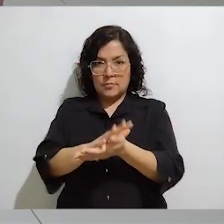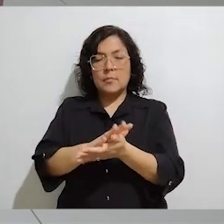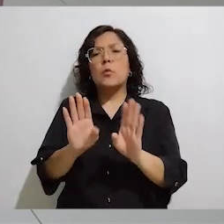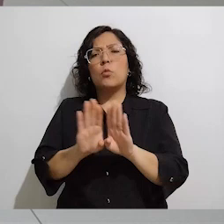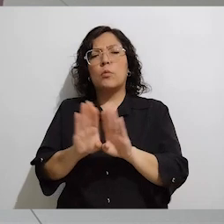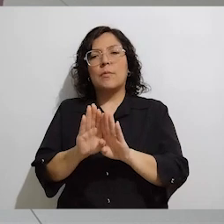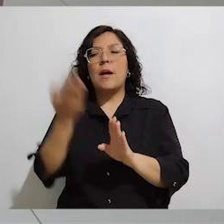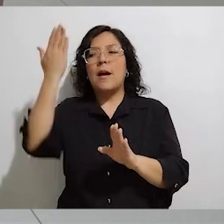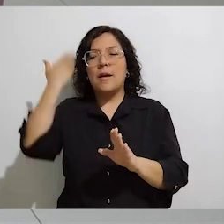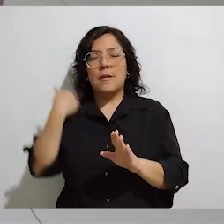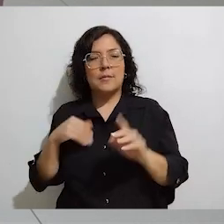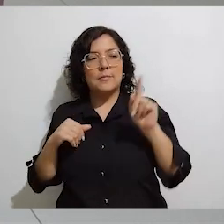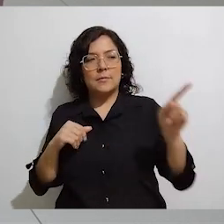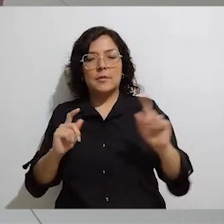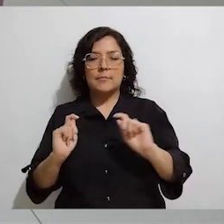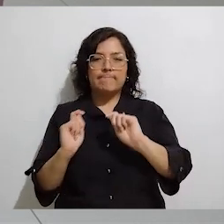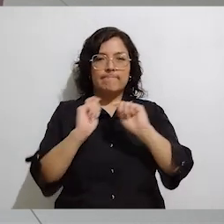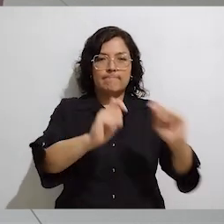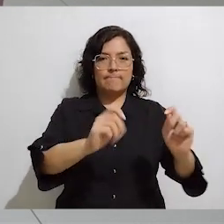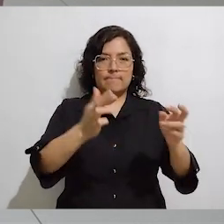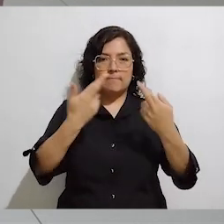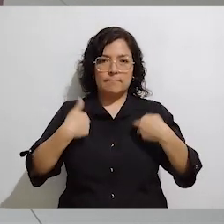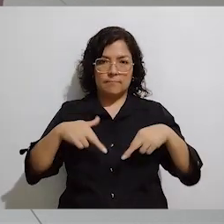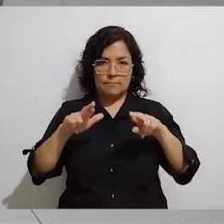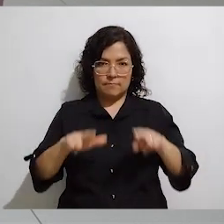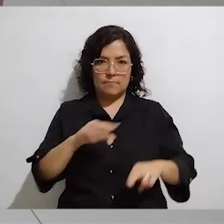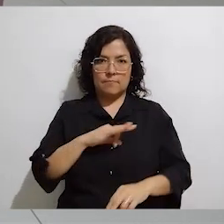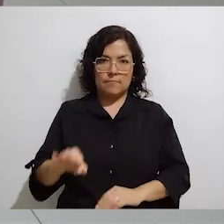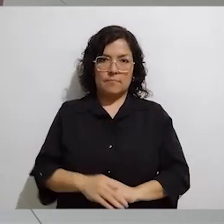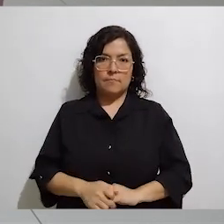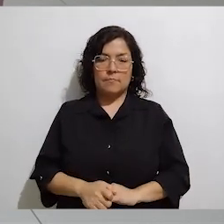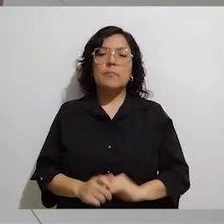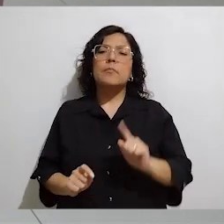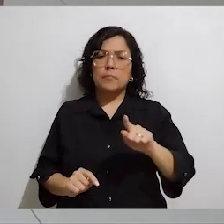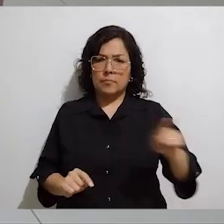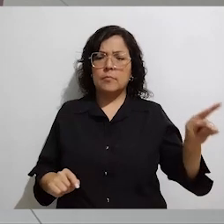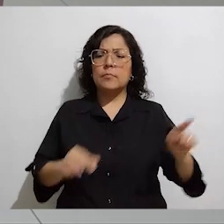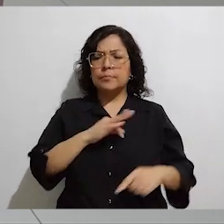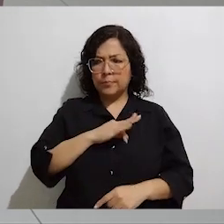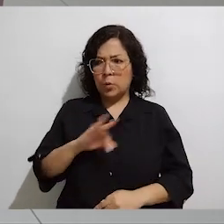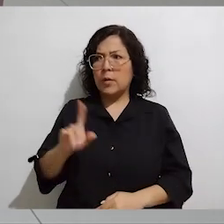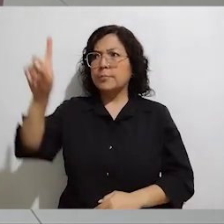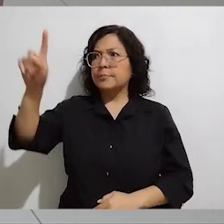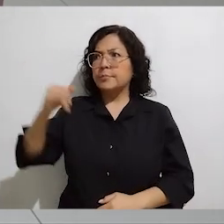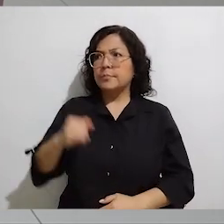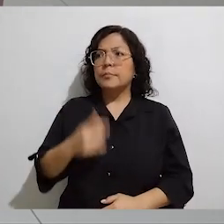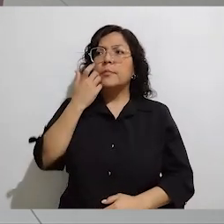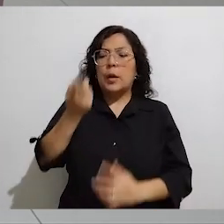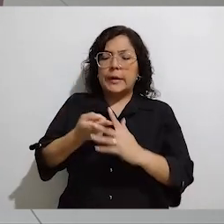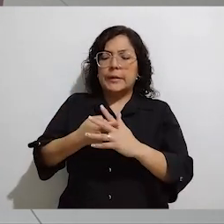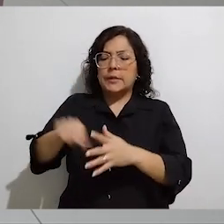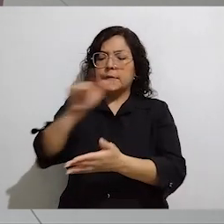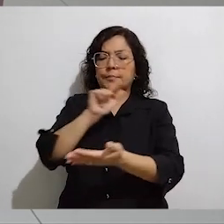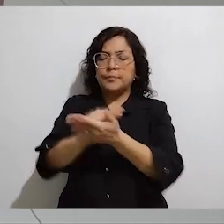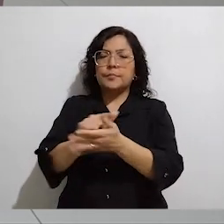sentido, ellos pueden y tienen además iniciativa de ley. ¿Qué quiere decir esto? Que pueden presentar cualquier tipo de iniciativa